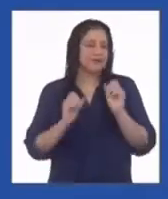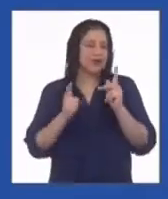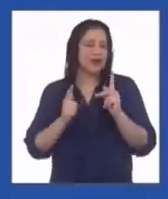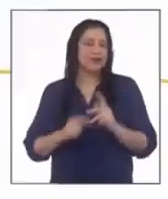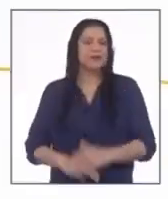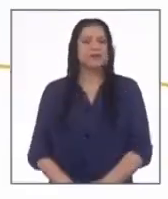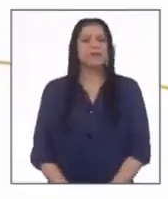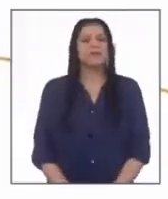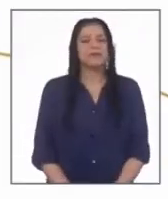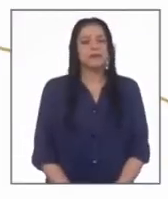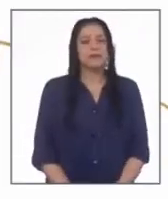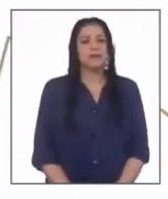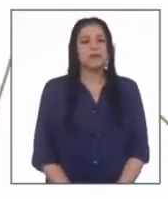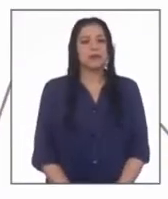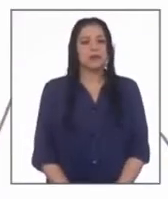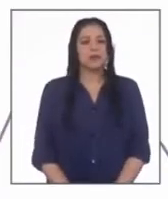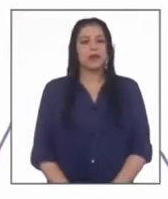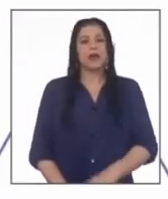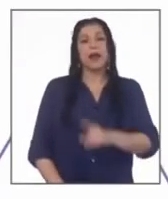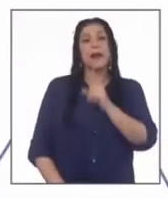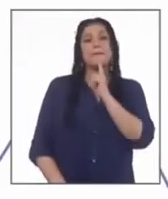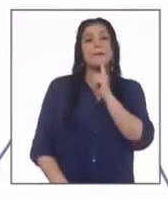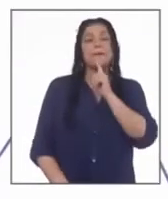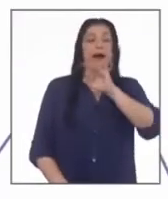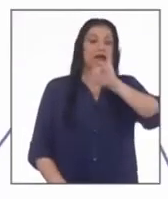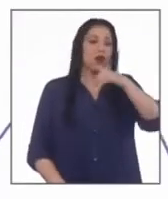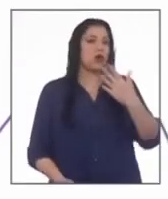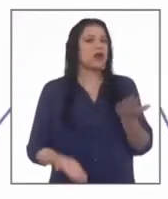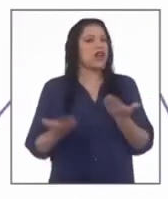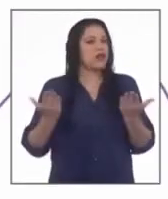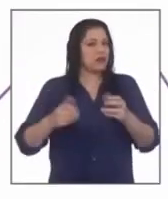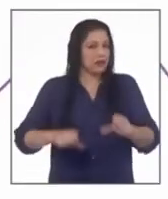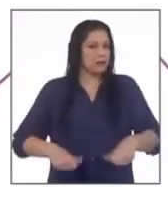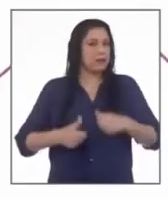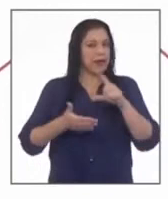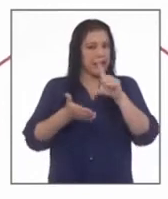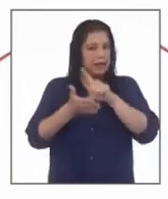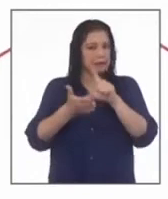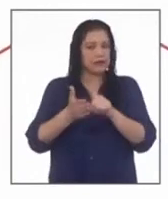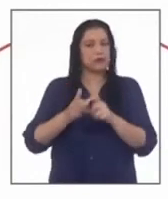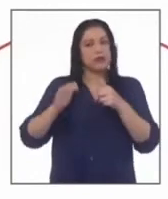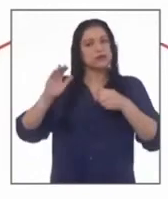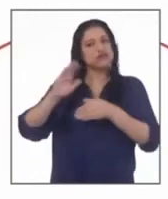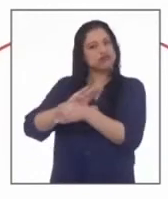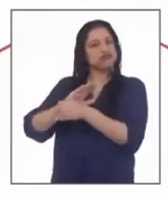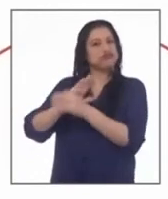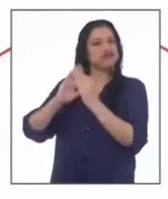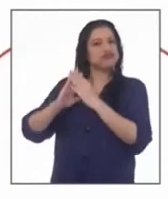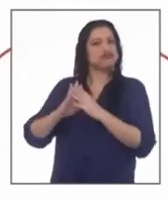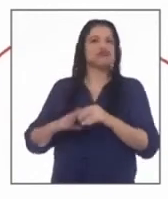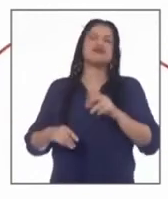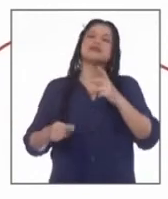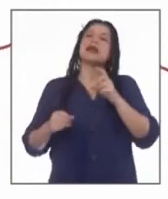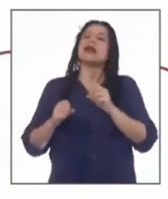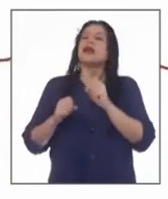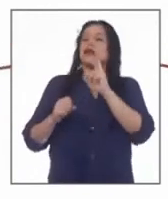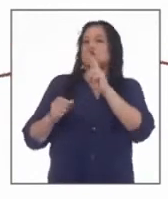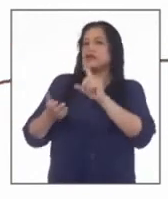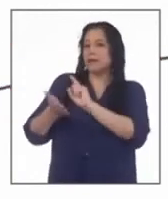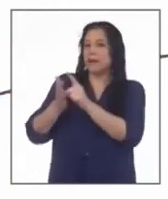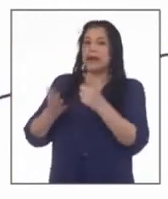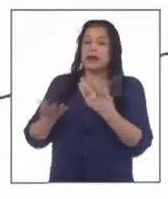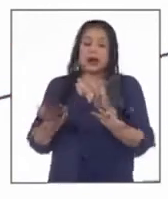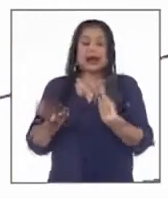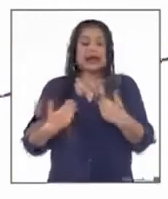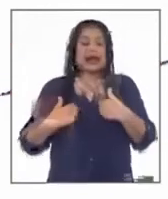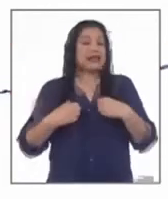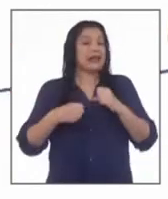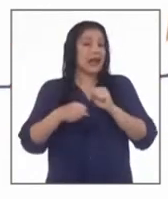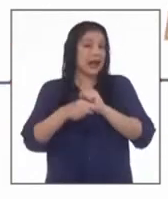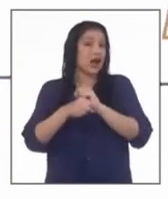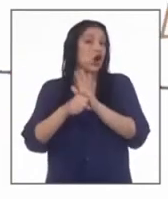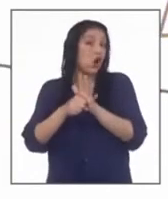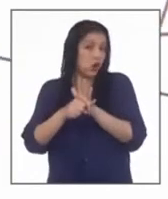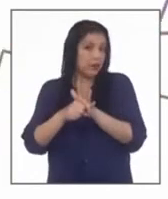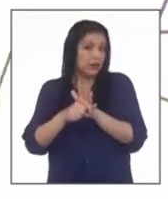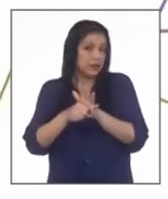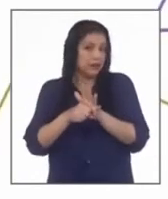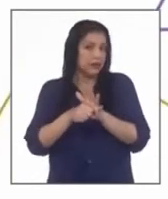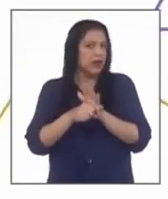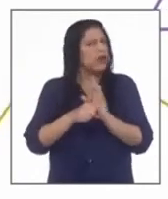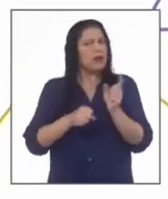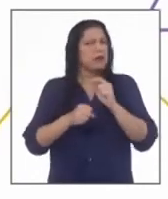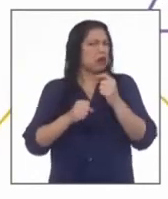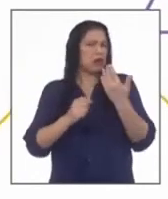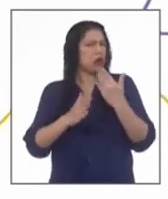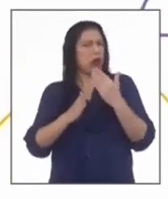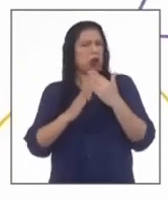profesora. El papá de Jorge, que vive en Lima, tuvo que estar en cuarentena en casa, ya que fue diagnosticado como paciente con COVID-19 no